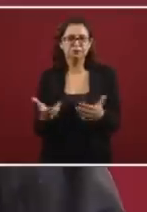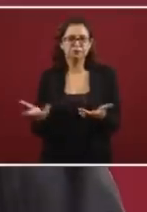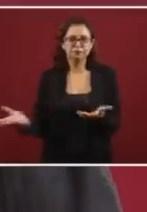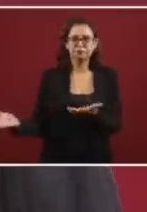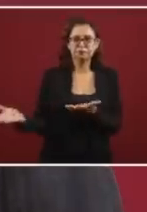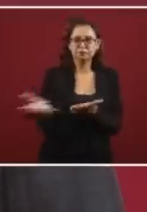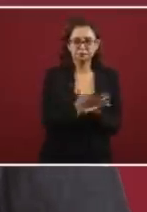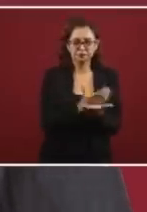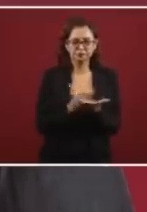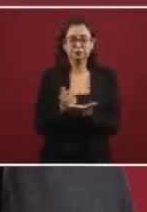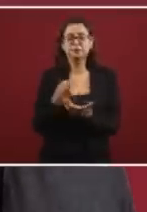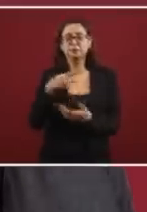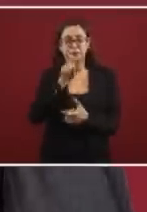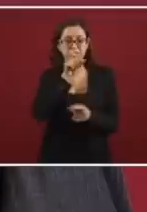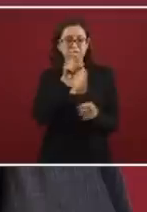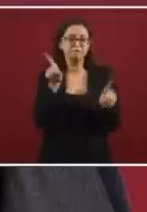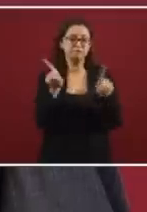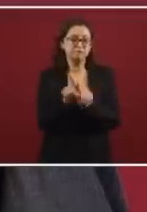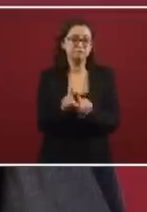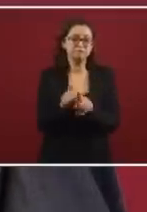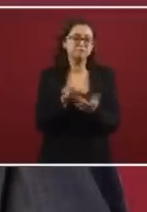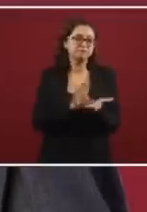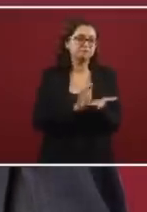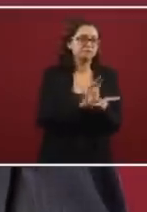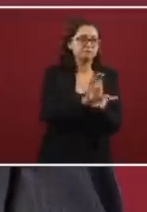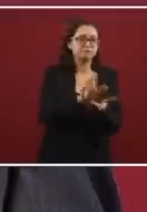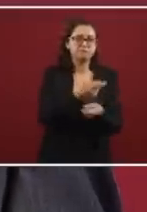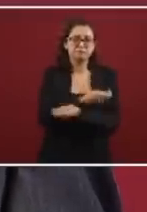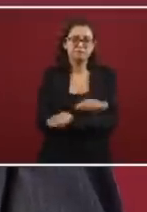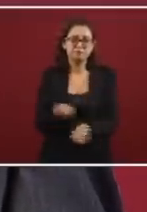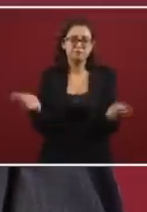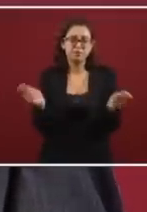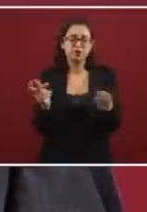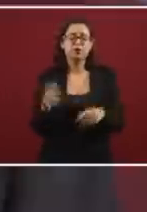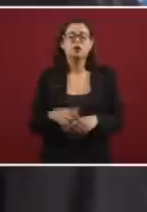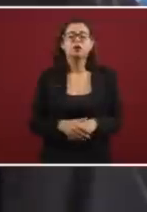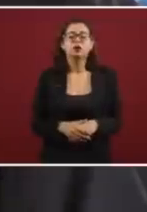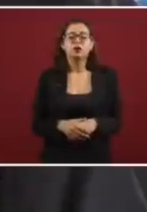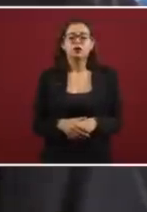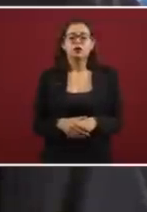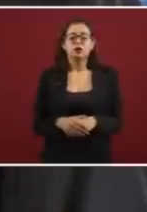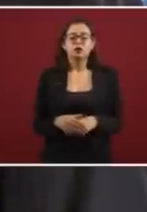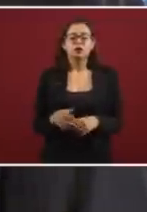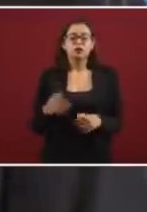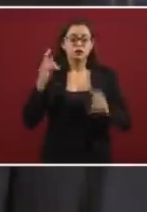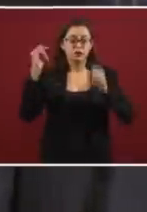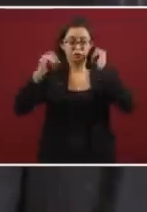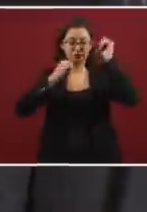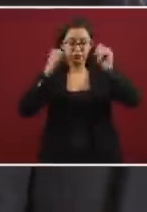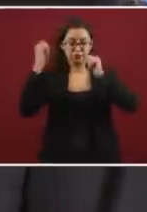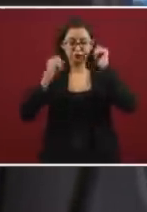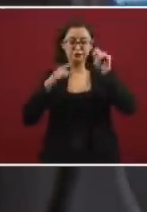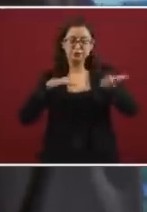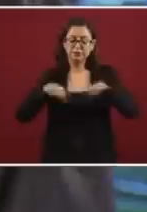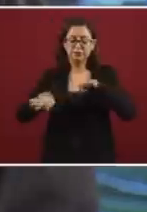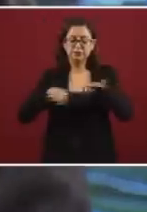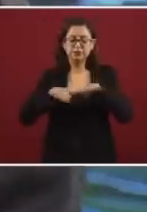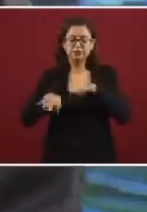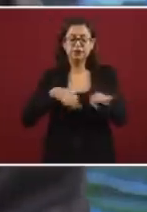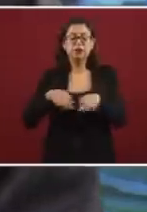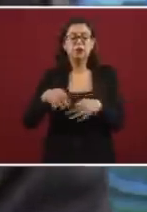la riqueza es una actividad que permite